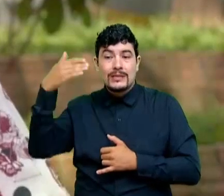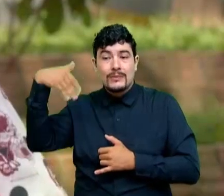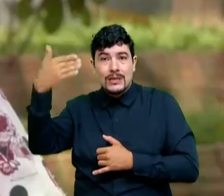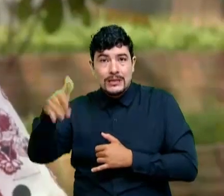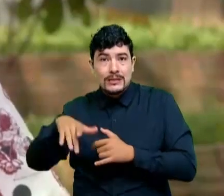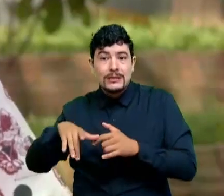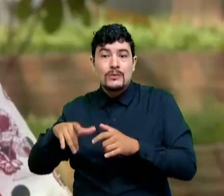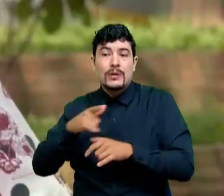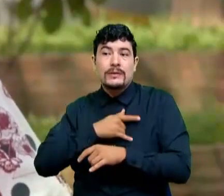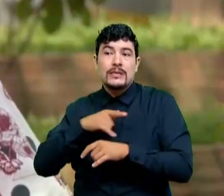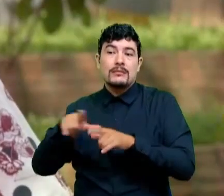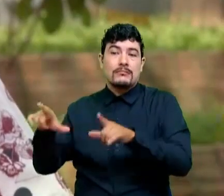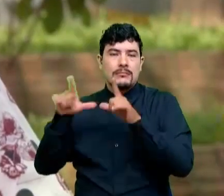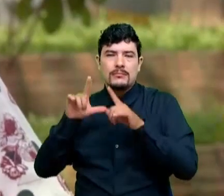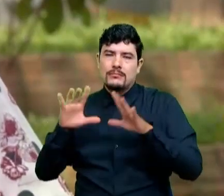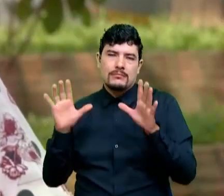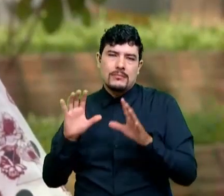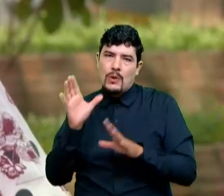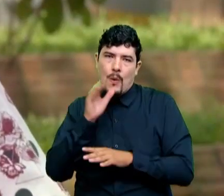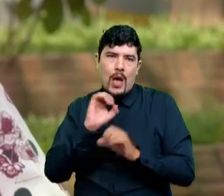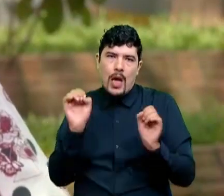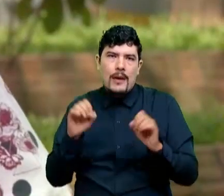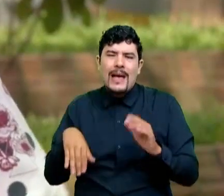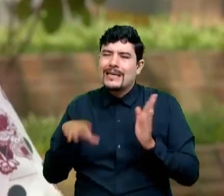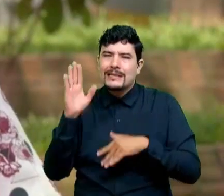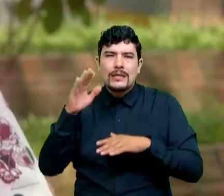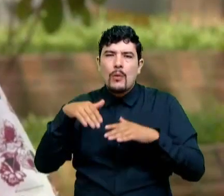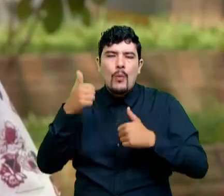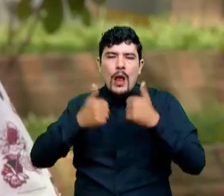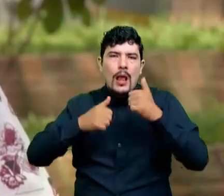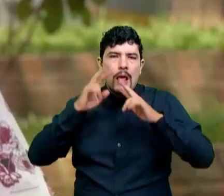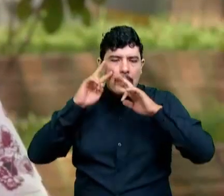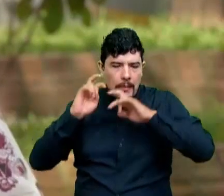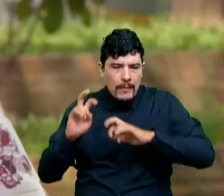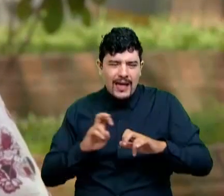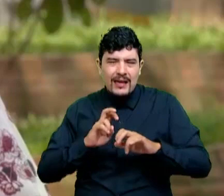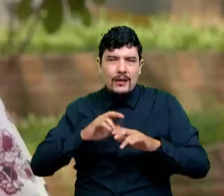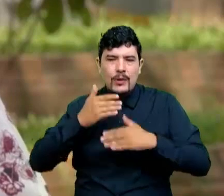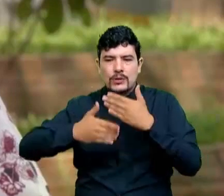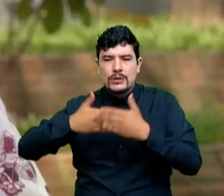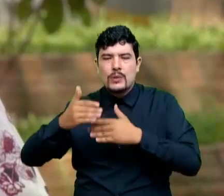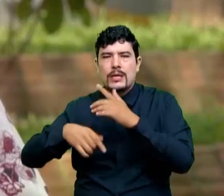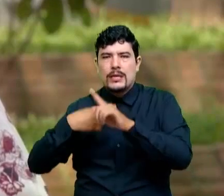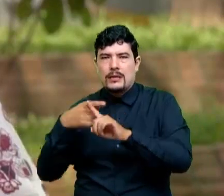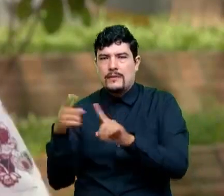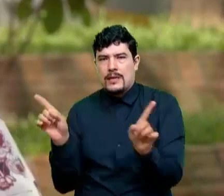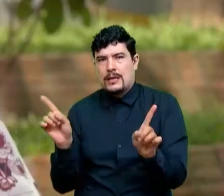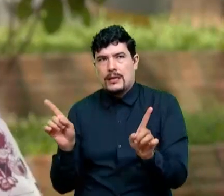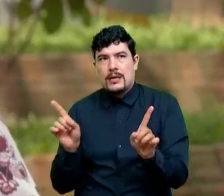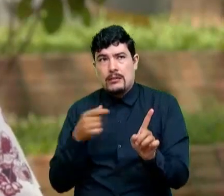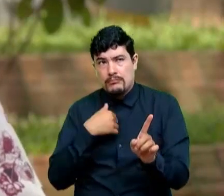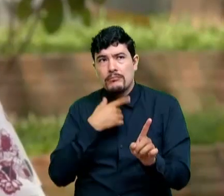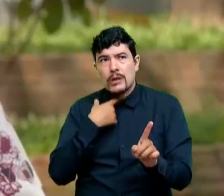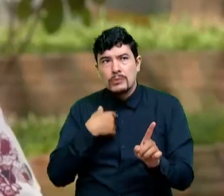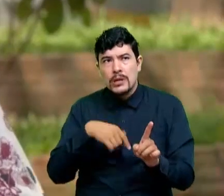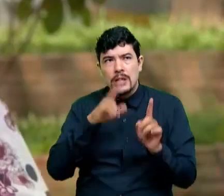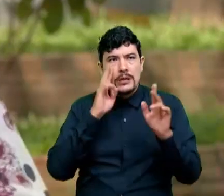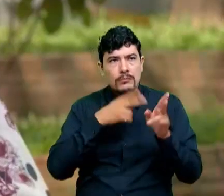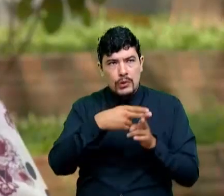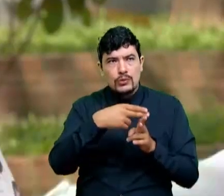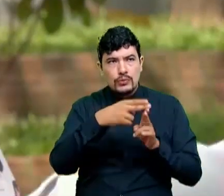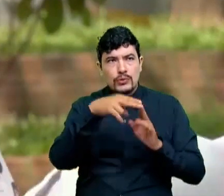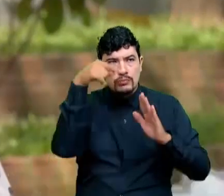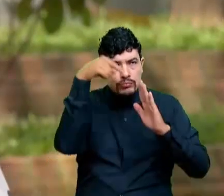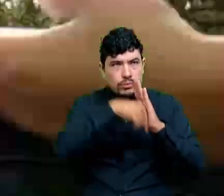haría un matemático luego en posgrado sería más bien investigar. Es una etapa diferente y es una etapa a la que me gustaría entrar